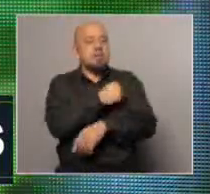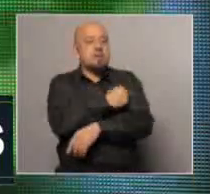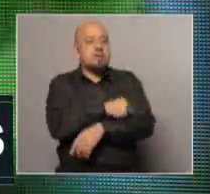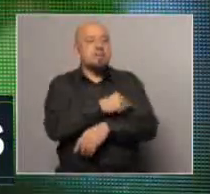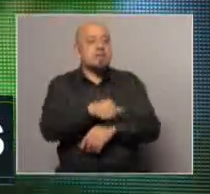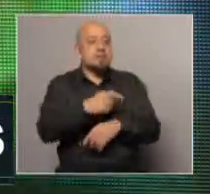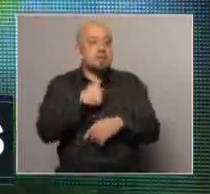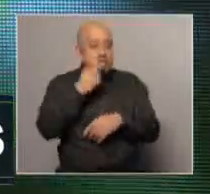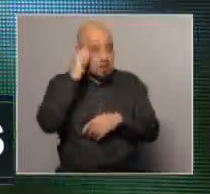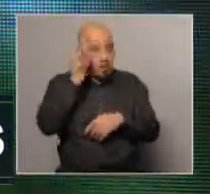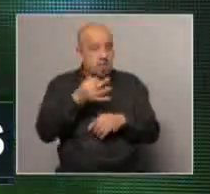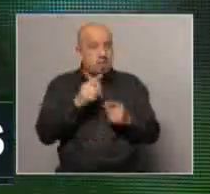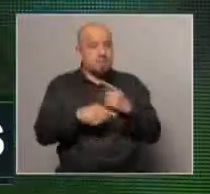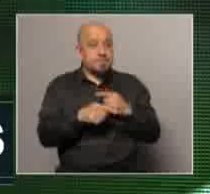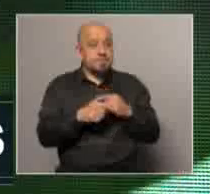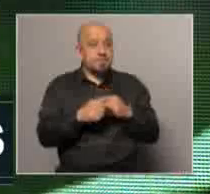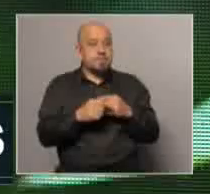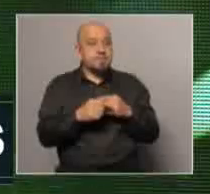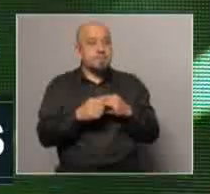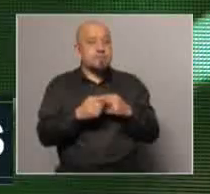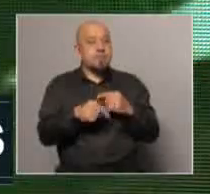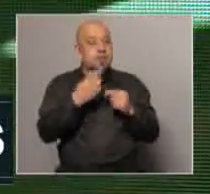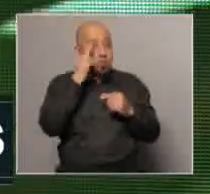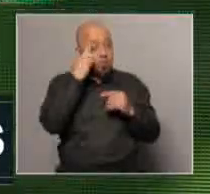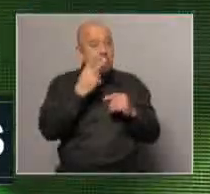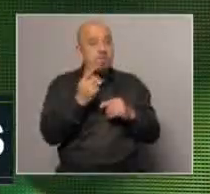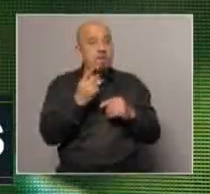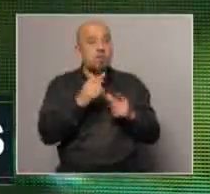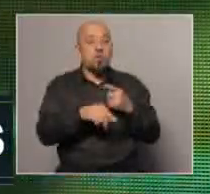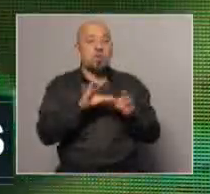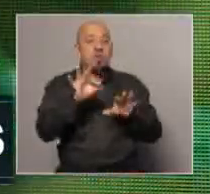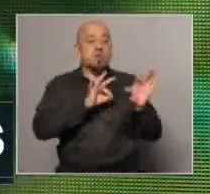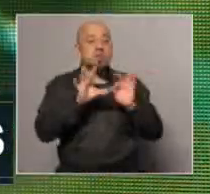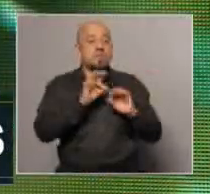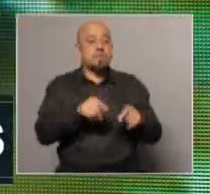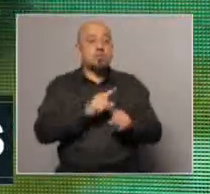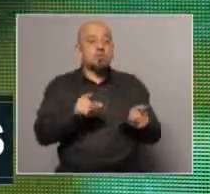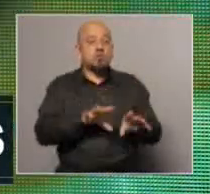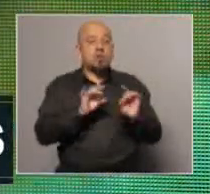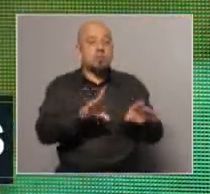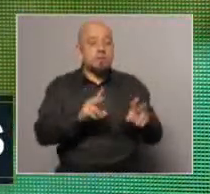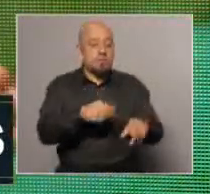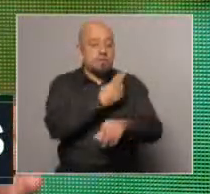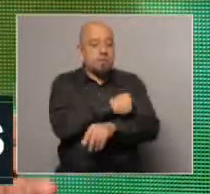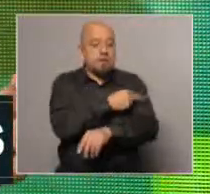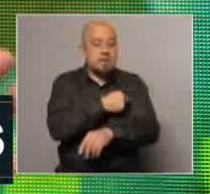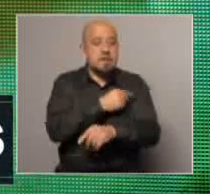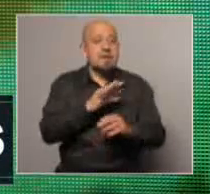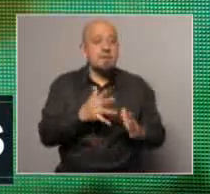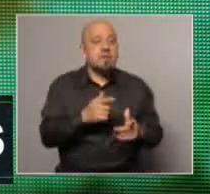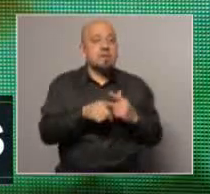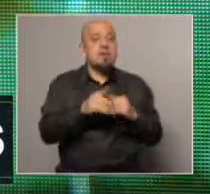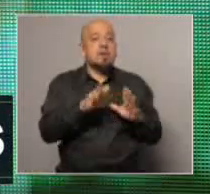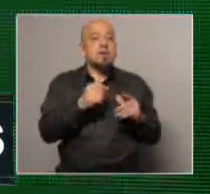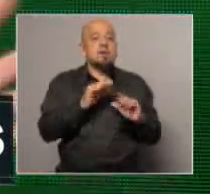realidad yo creo que las opciones, y mi propio informe Uruguay 21 habla que las opciones van por otro lado y no tanto solo por la especialidad farmacéutica. El tema que la especialidad farmacéutica es como